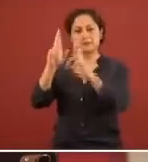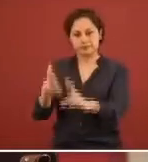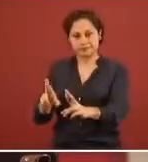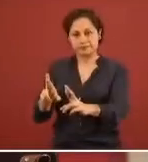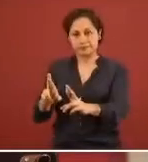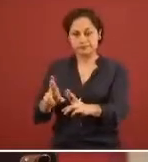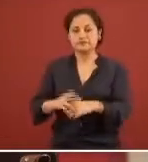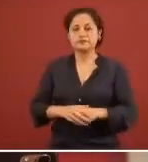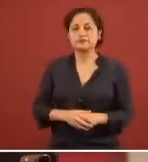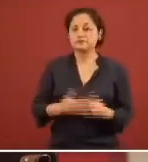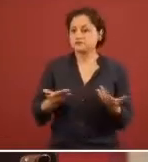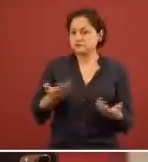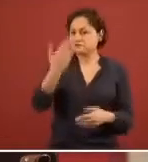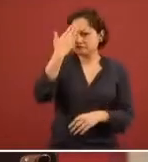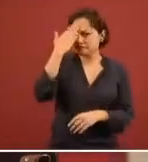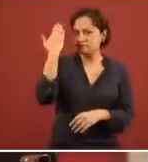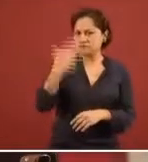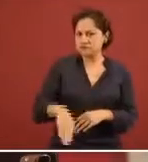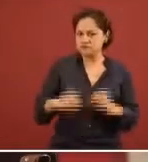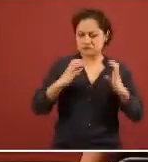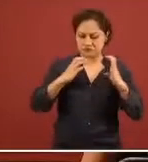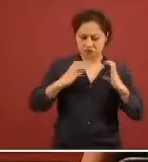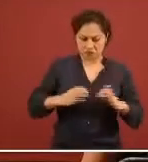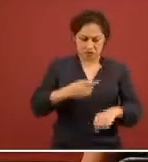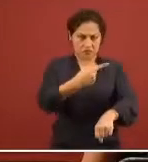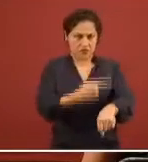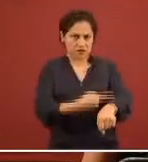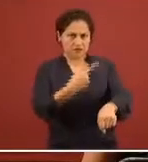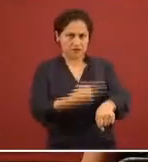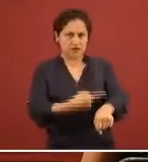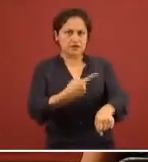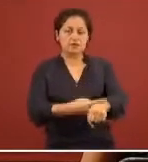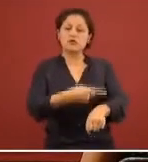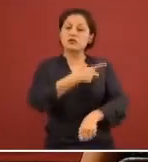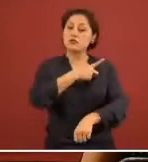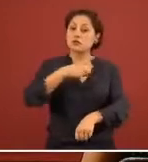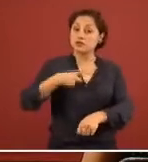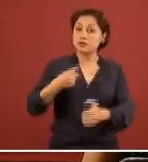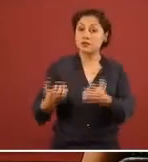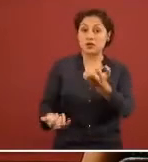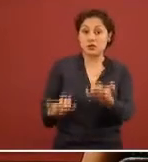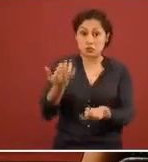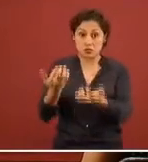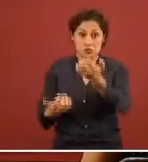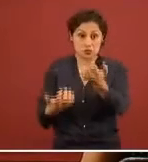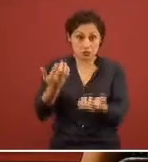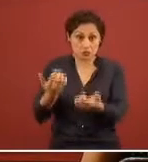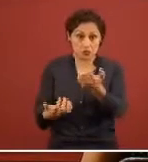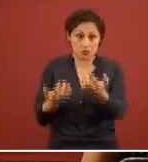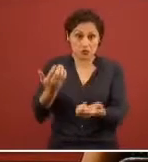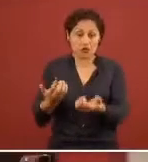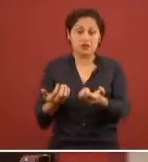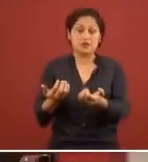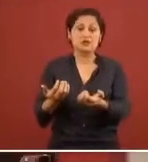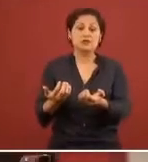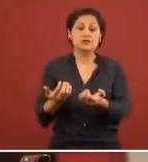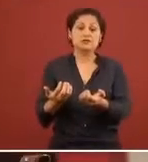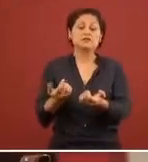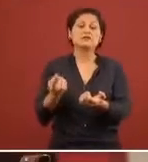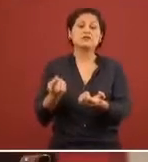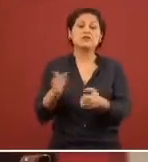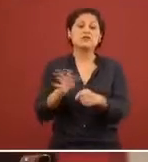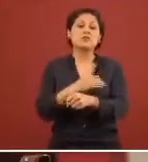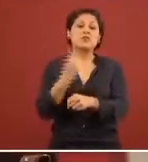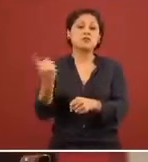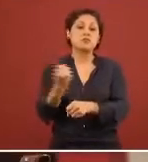protección contra el contagio derivado de que las personas fallecidas pueden ser un medio de propagación por contacto